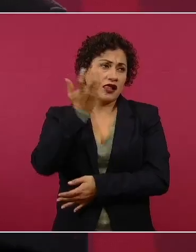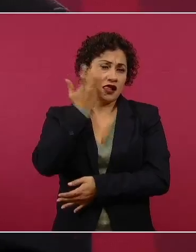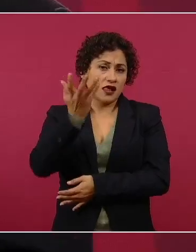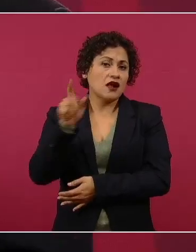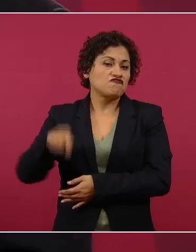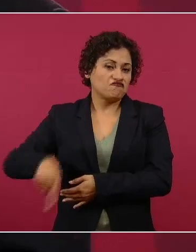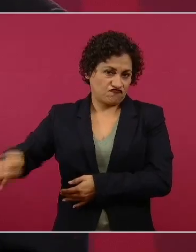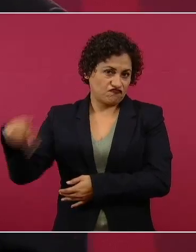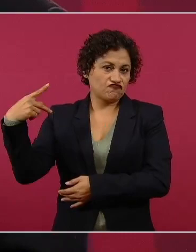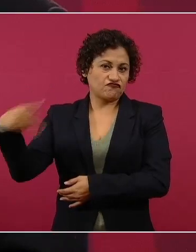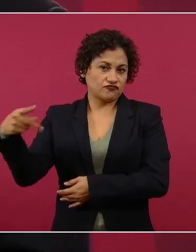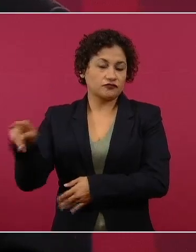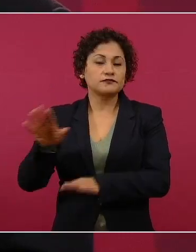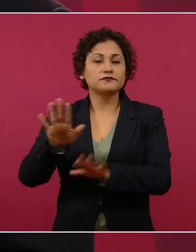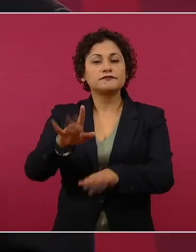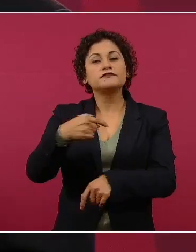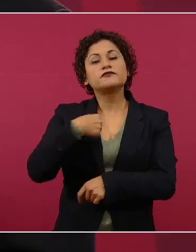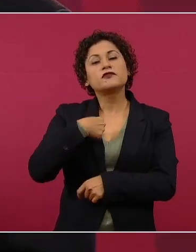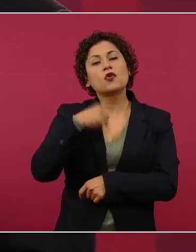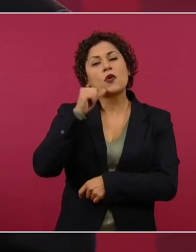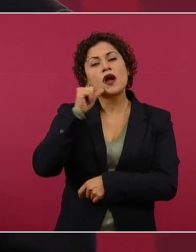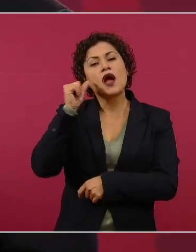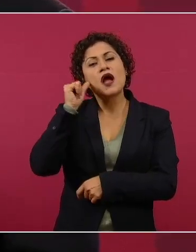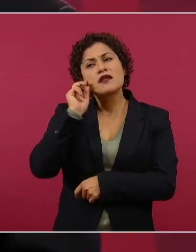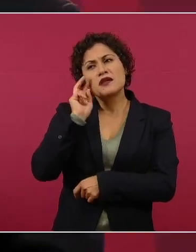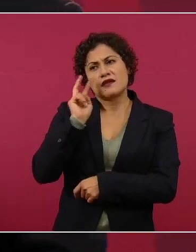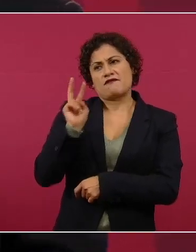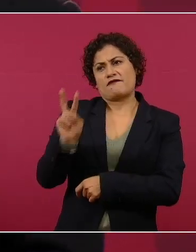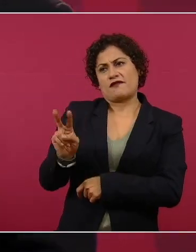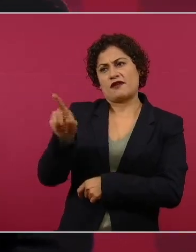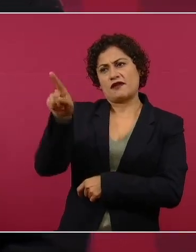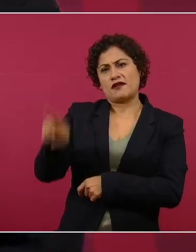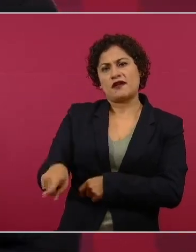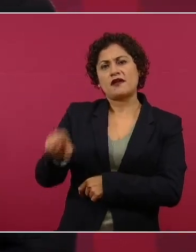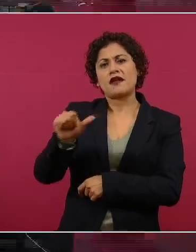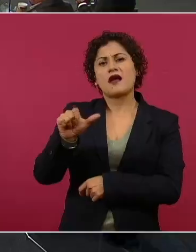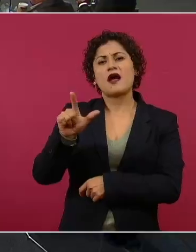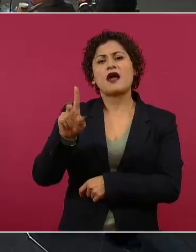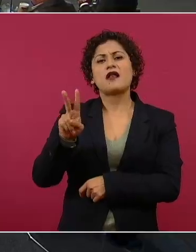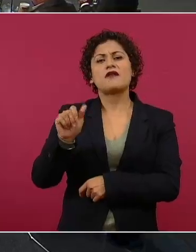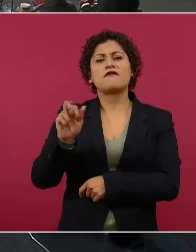Estaba yo viendo ayer, por ejemplo, a Álvarez y Casa.